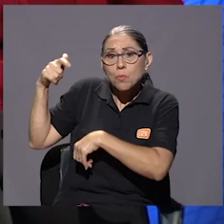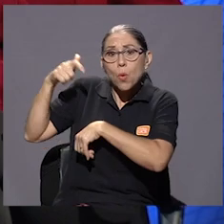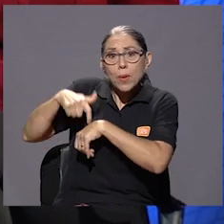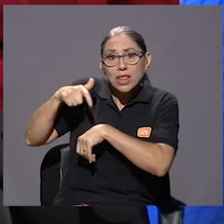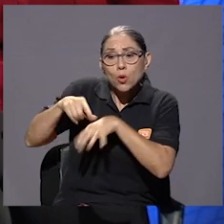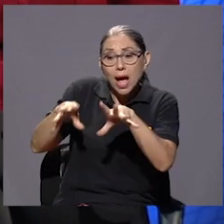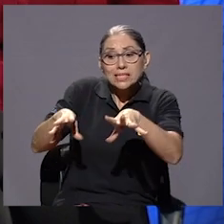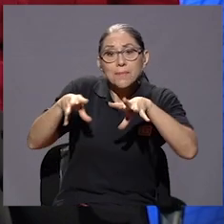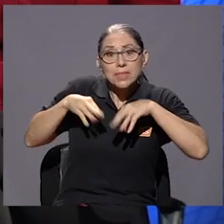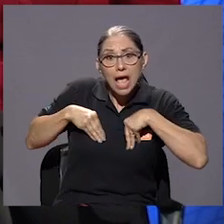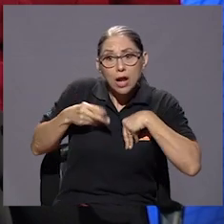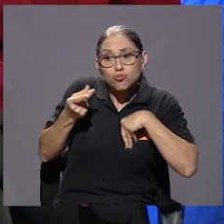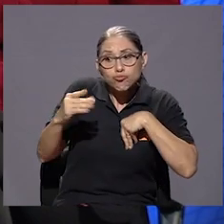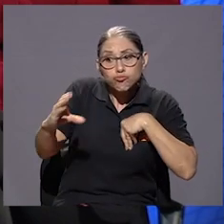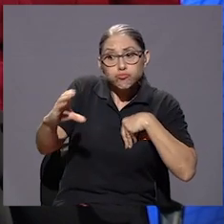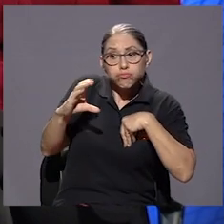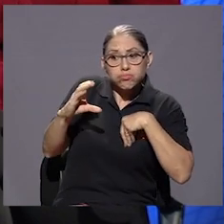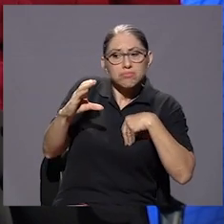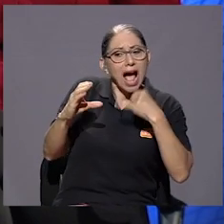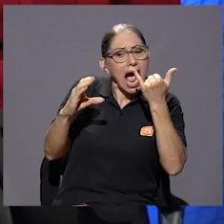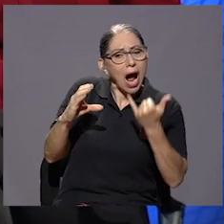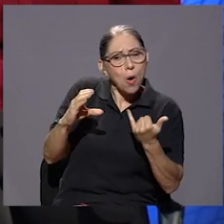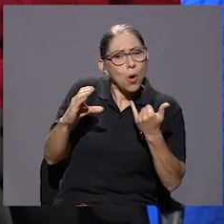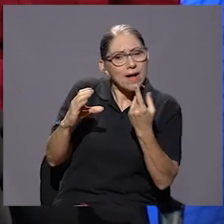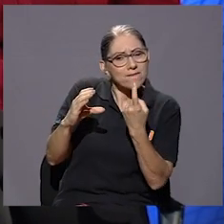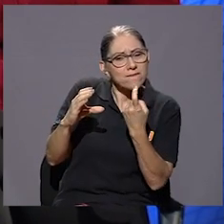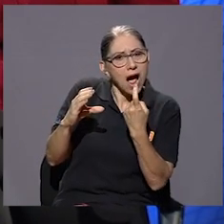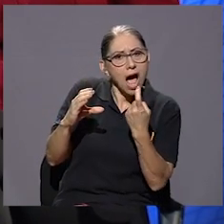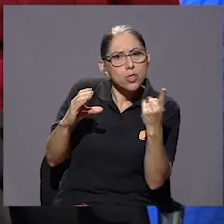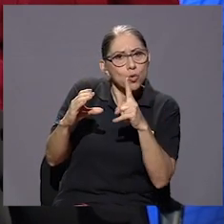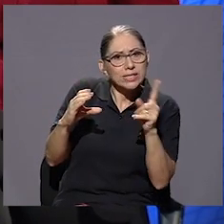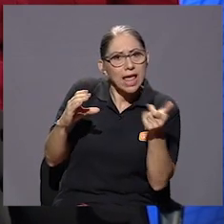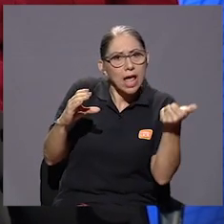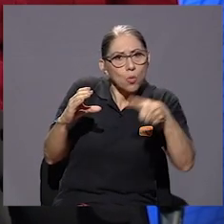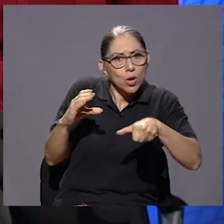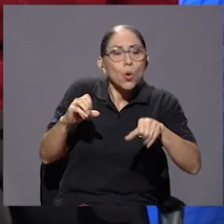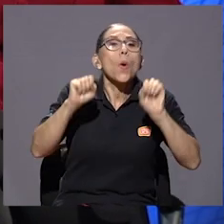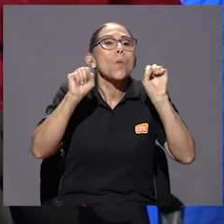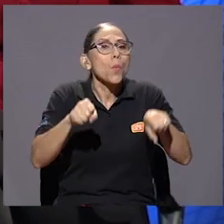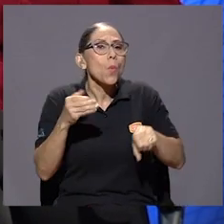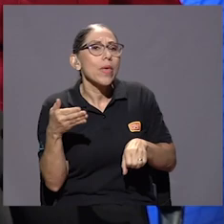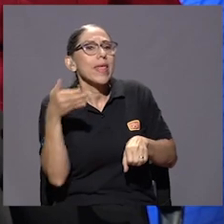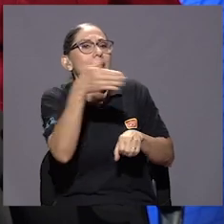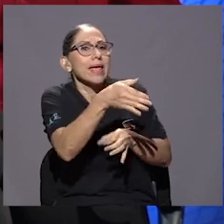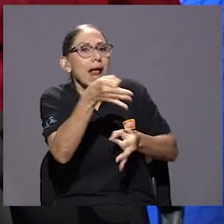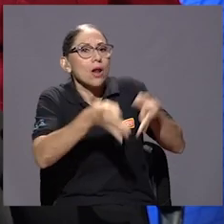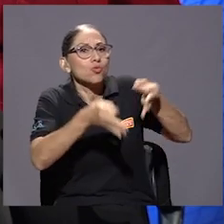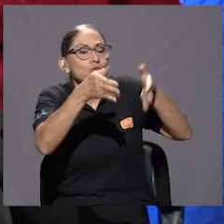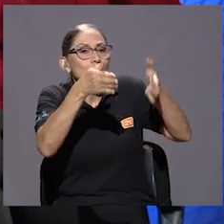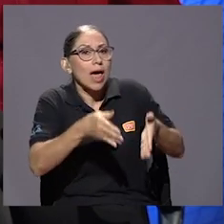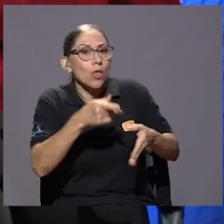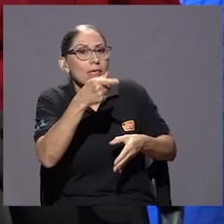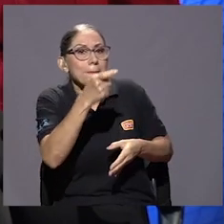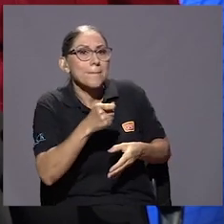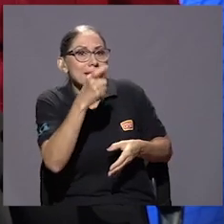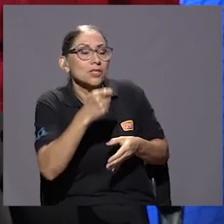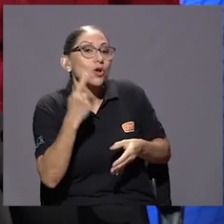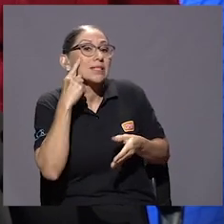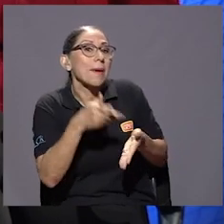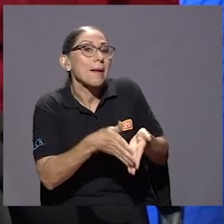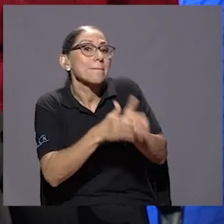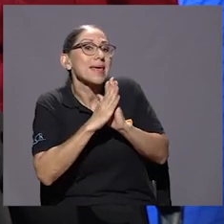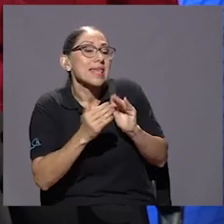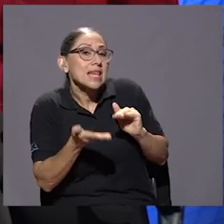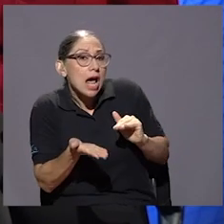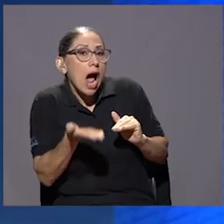ya no están de acuerdo, entonces tienen la libertad de ir al juzgado de pensiones alimentarias a solicitar un aumento de